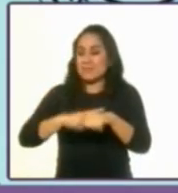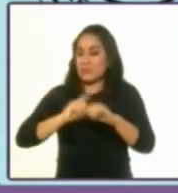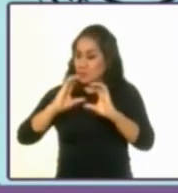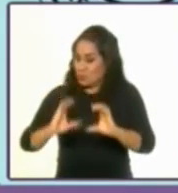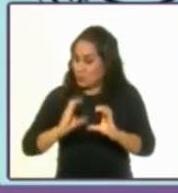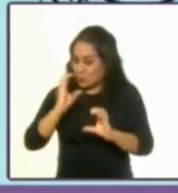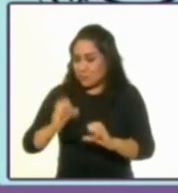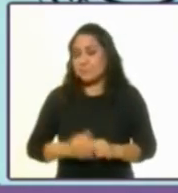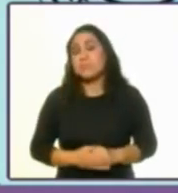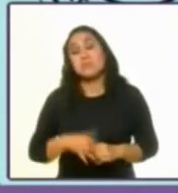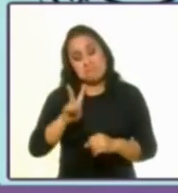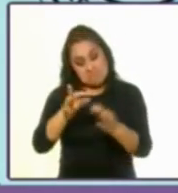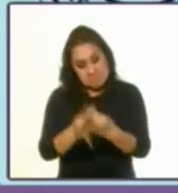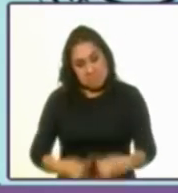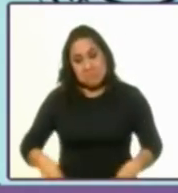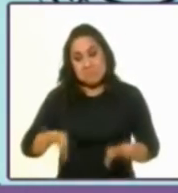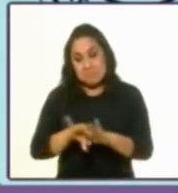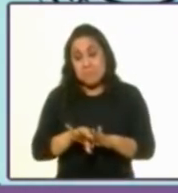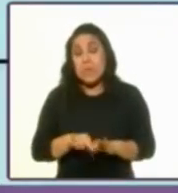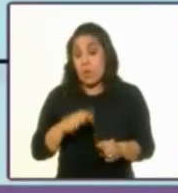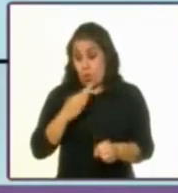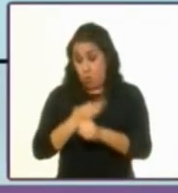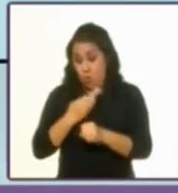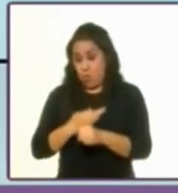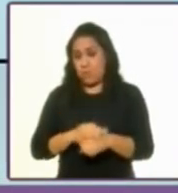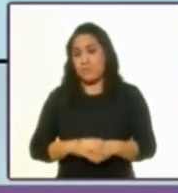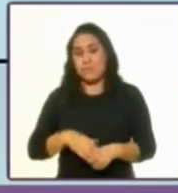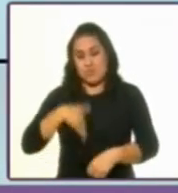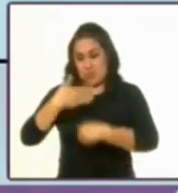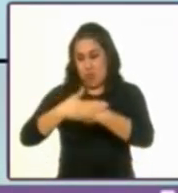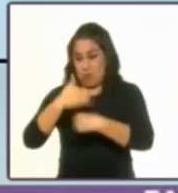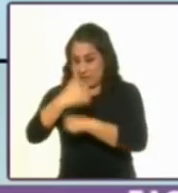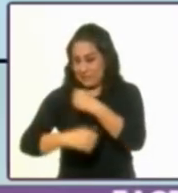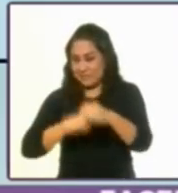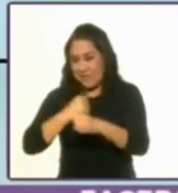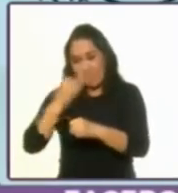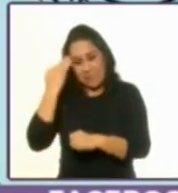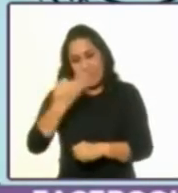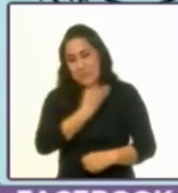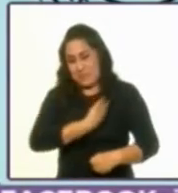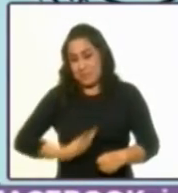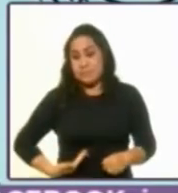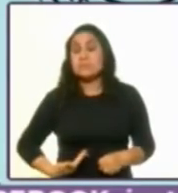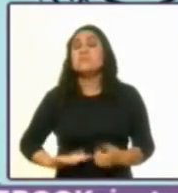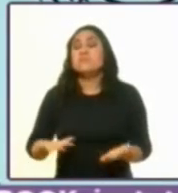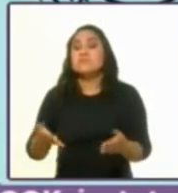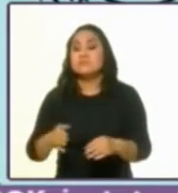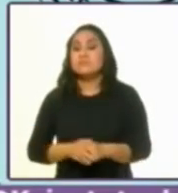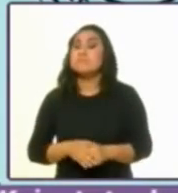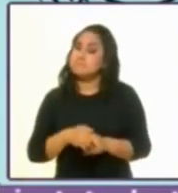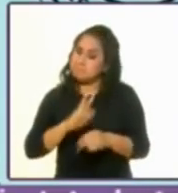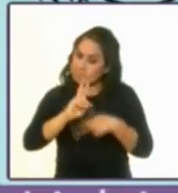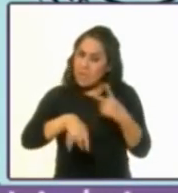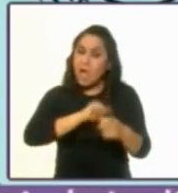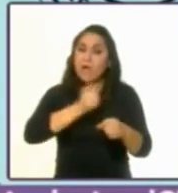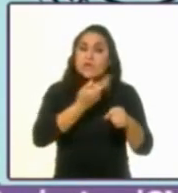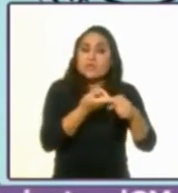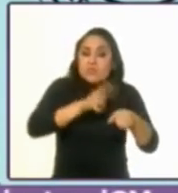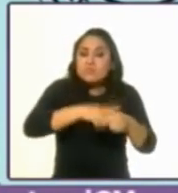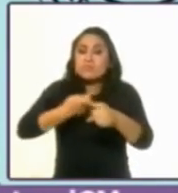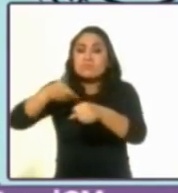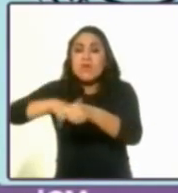muy importante también tenemos que ir en este próximo sexenio a las a los hospitales de